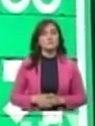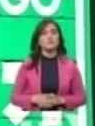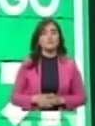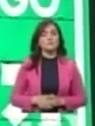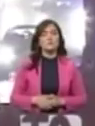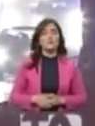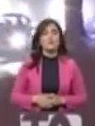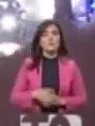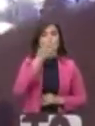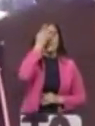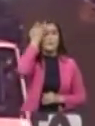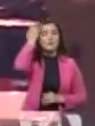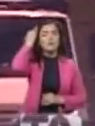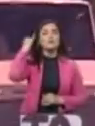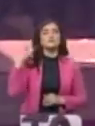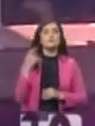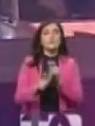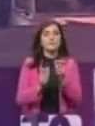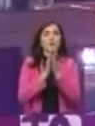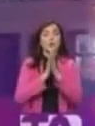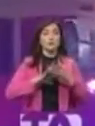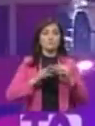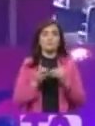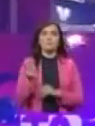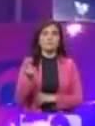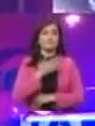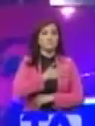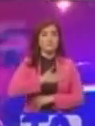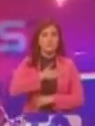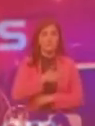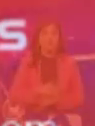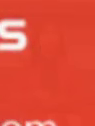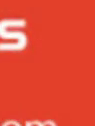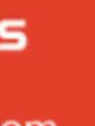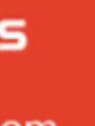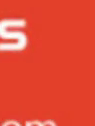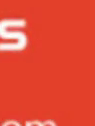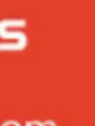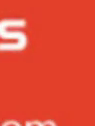estratégicas del país, es una solución pronta. Nelson Carrera, 24 horas.